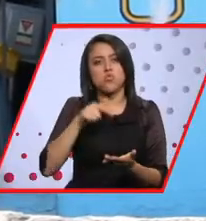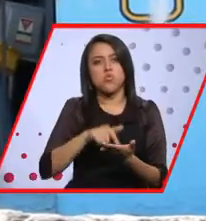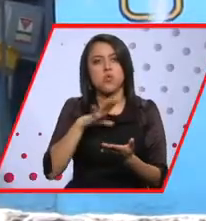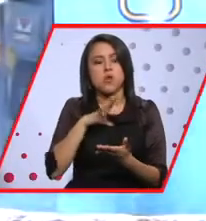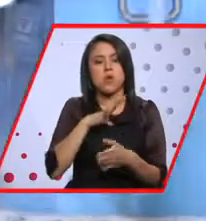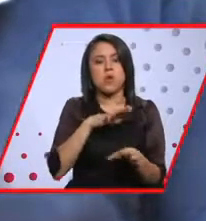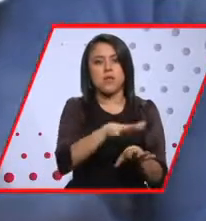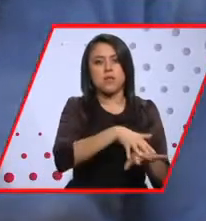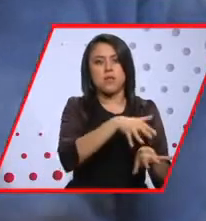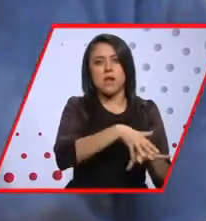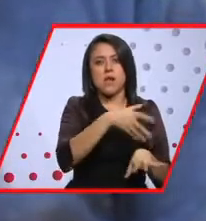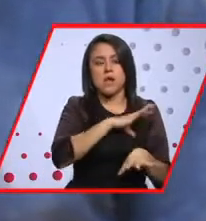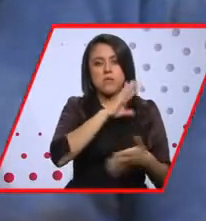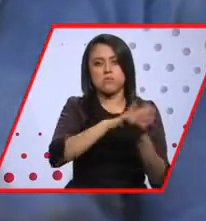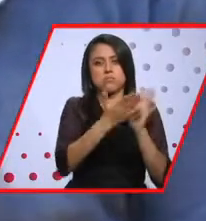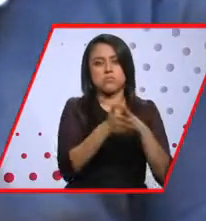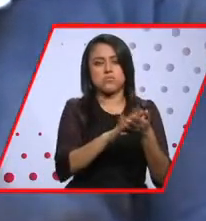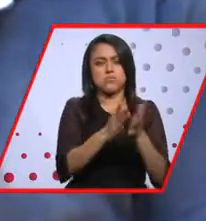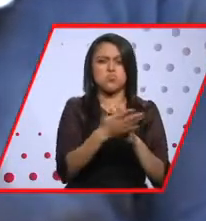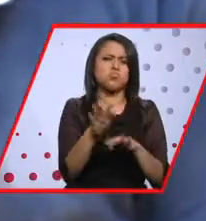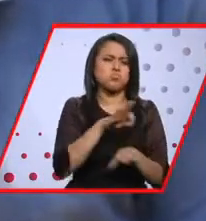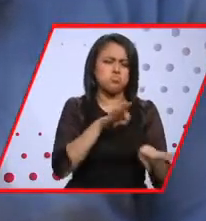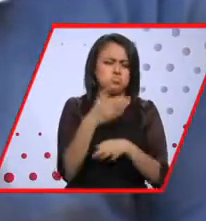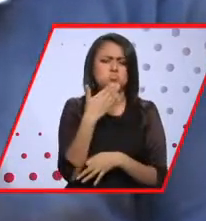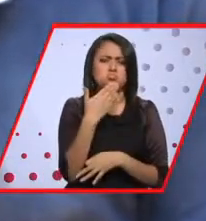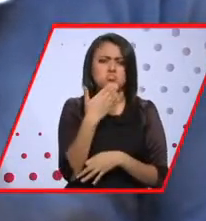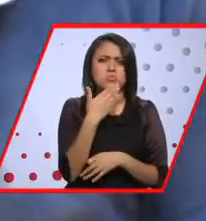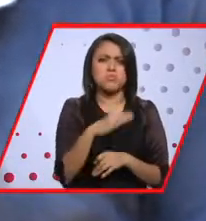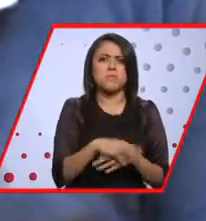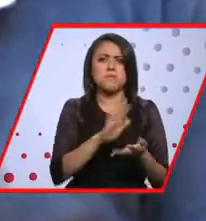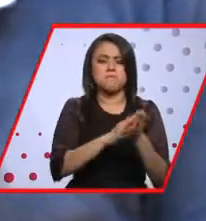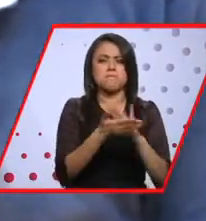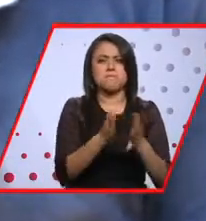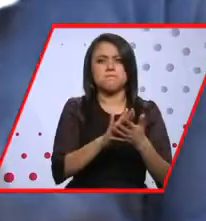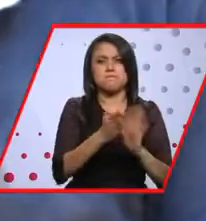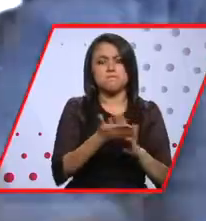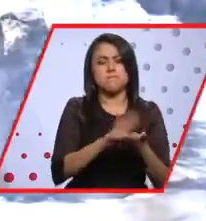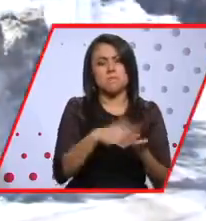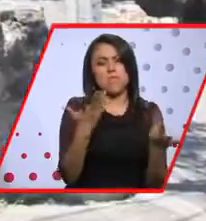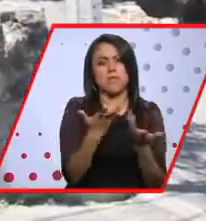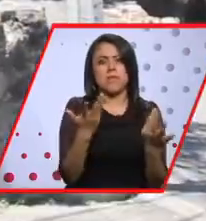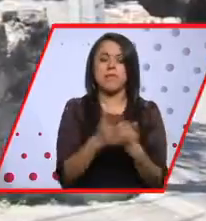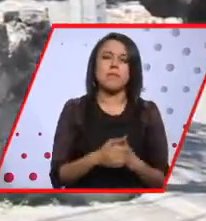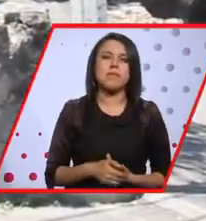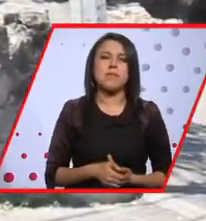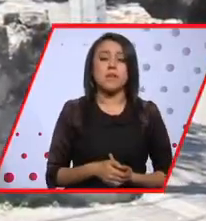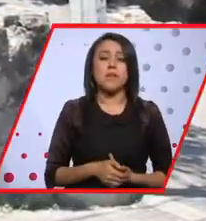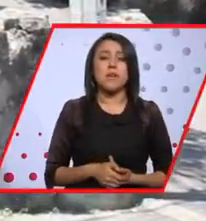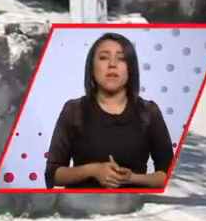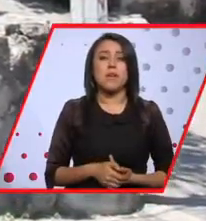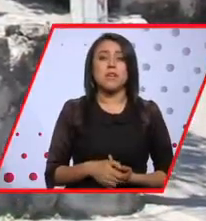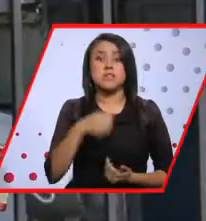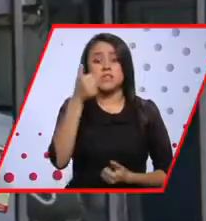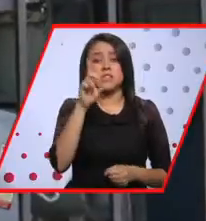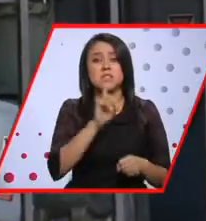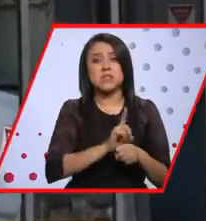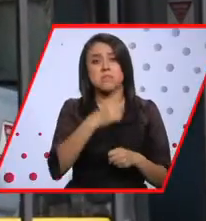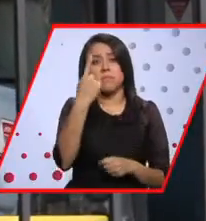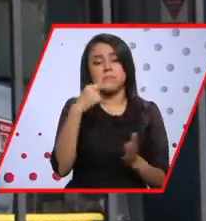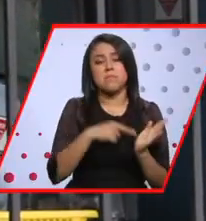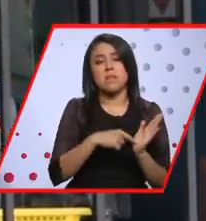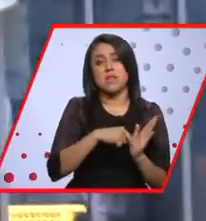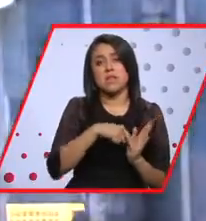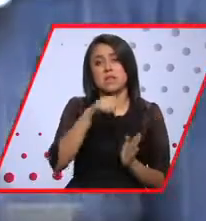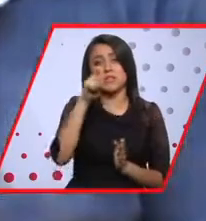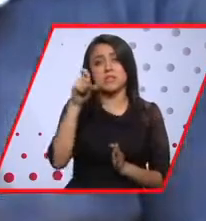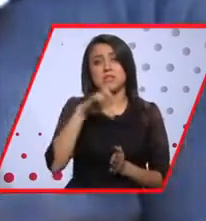Tlalpan. Trabajaba, sacaba tortilla, pues todo lo que se hace en el trabajo de tortilla. Trabajaba 6 días ganando 1,100 pesos por